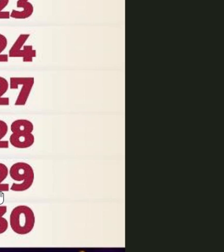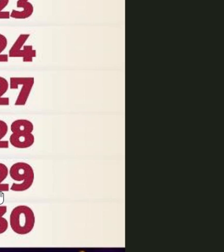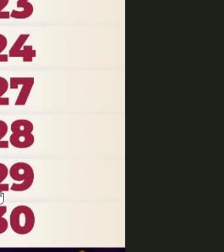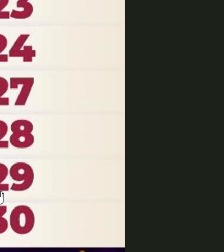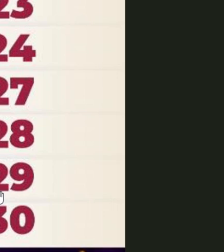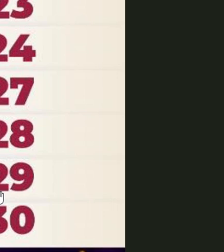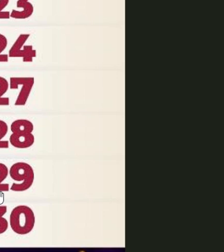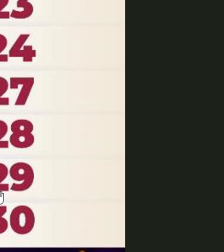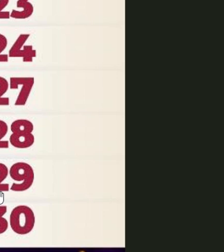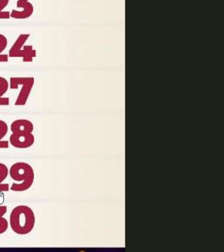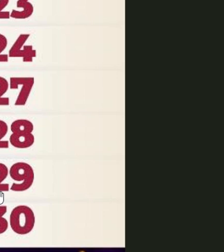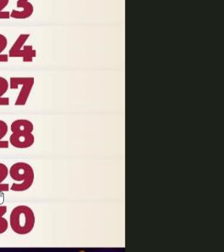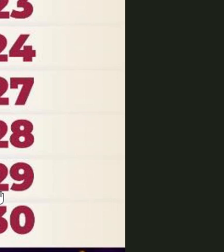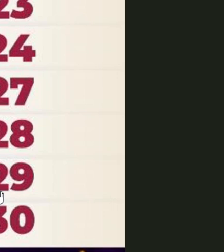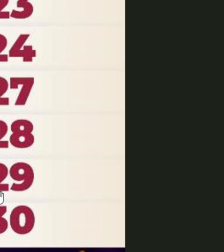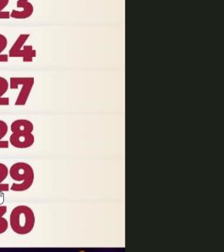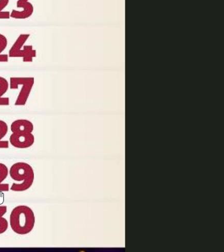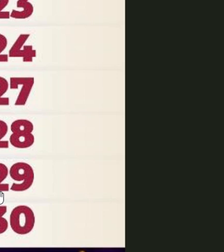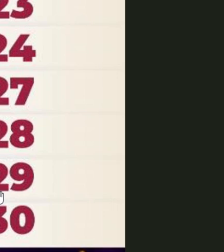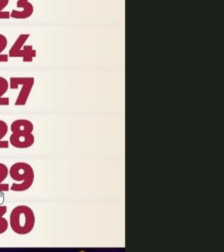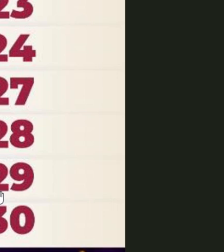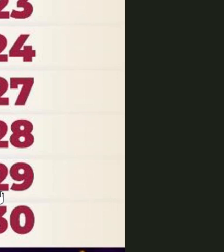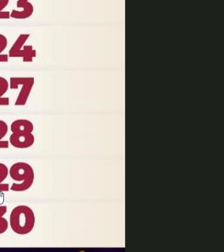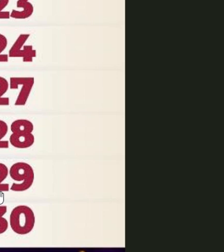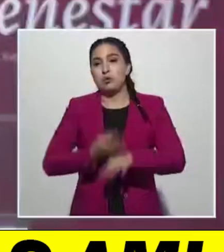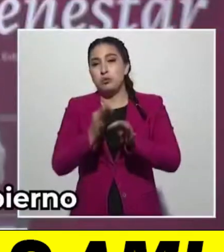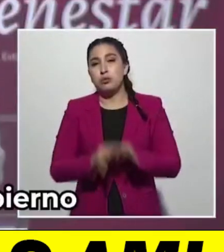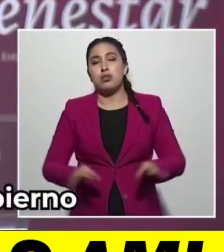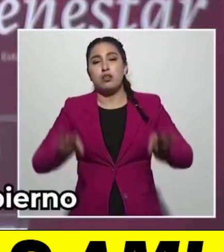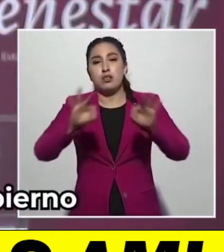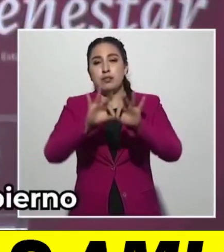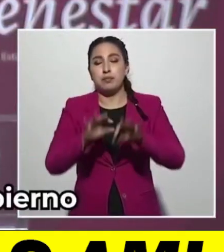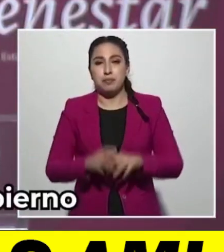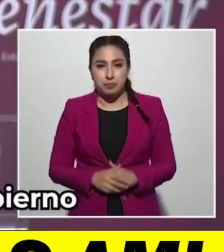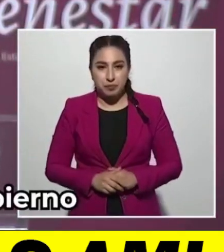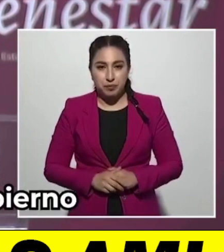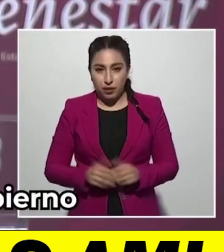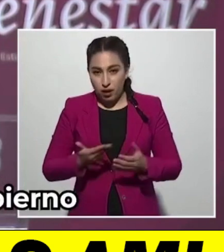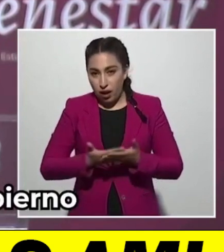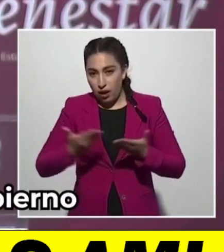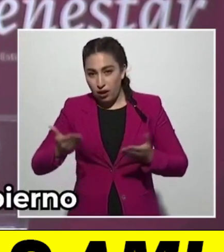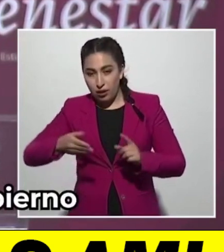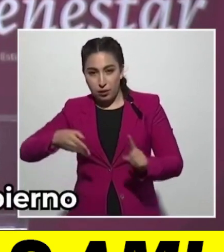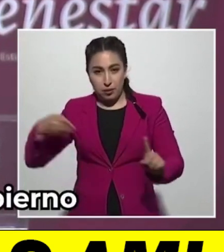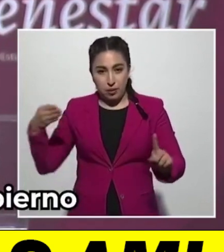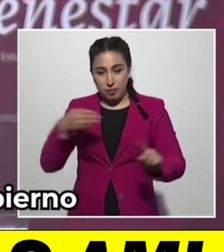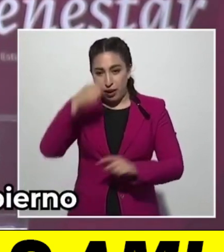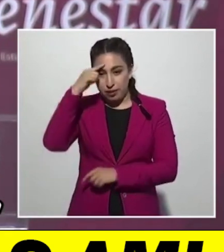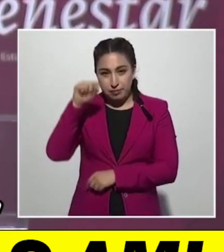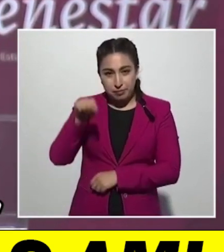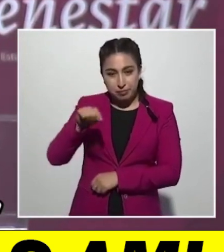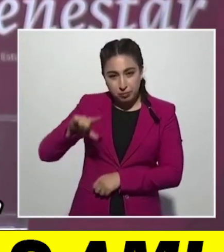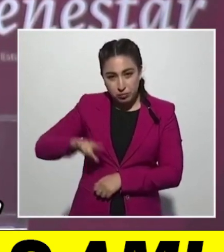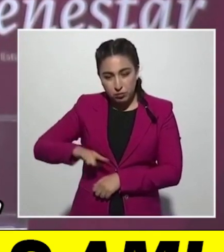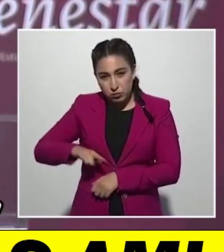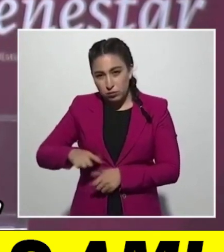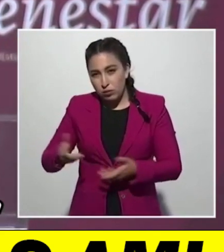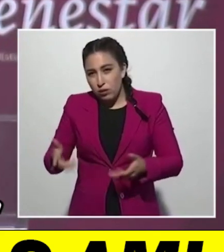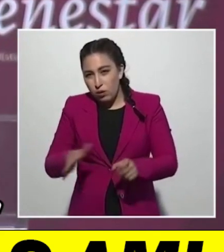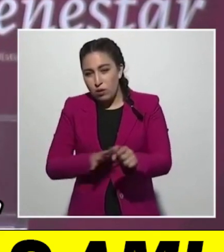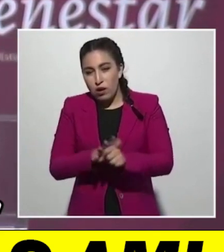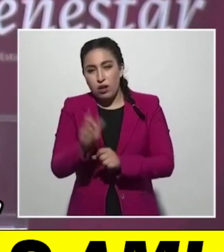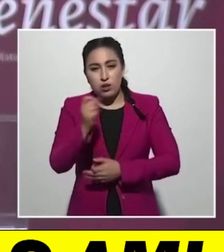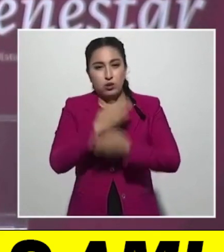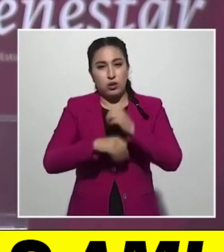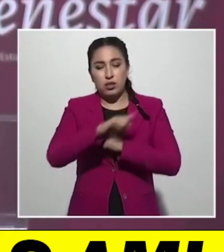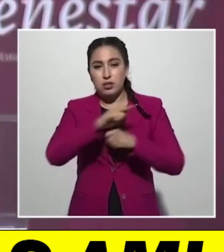con la noticia y regresamos. Uno de los objetivos de este gobierno es que todas y